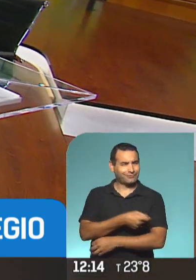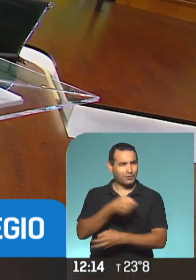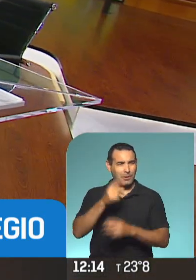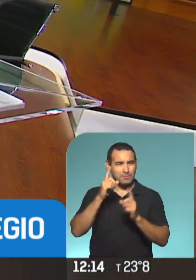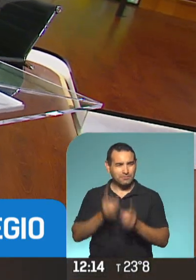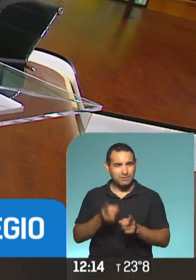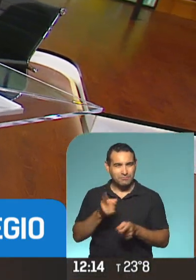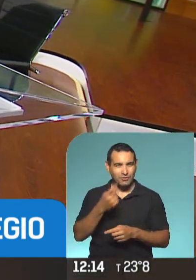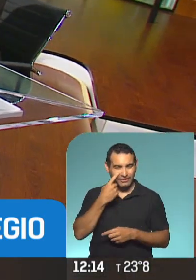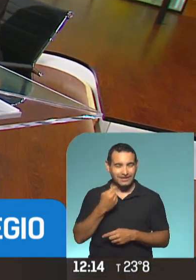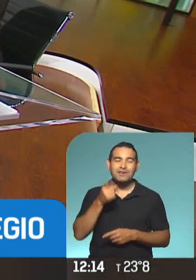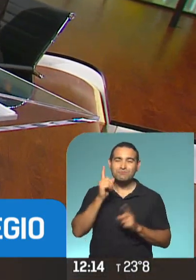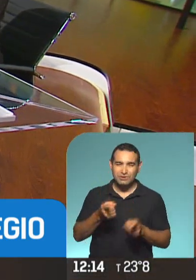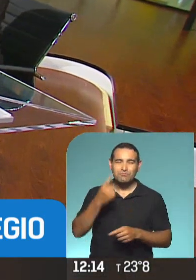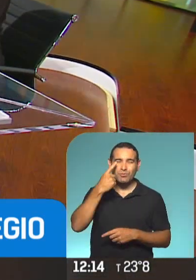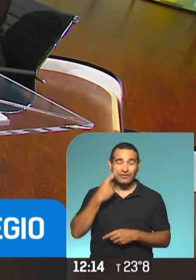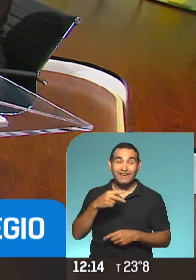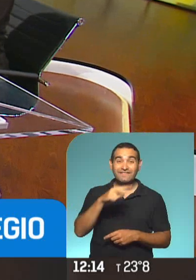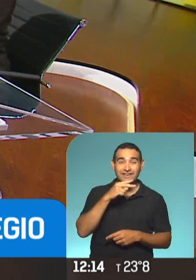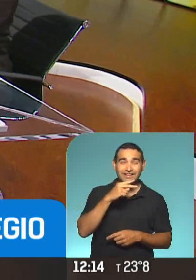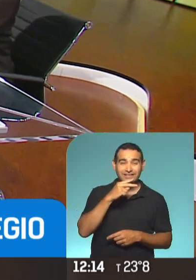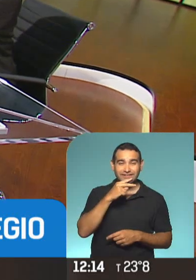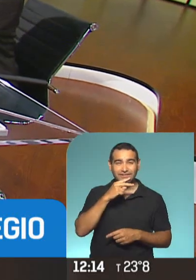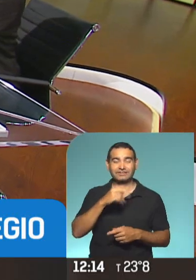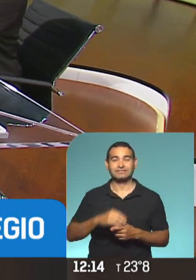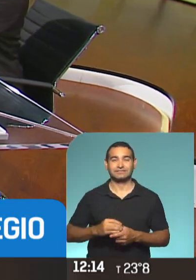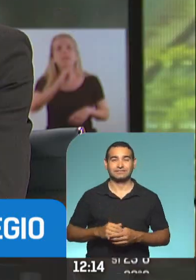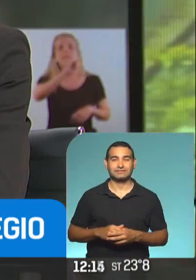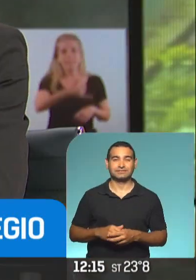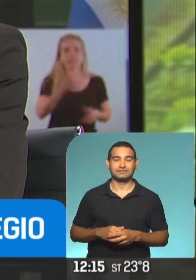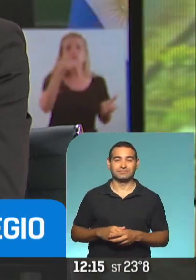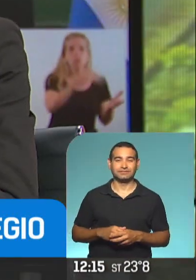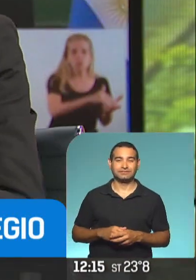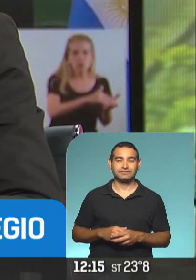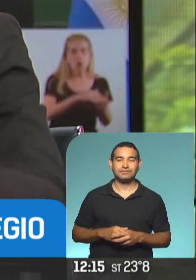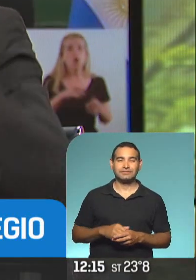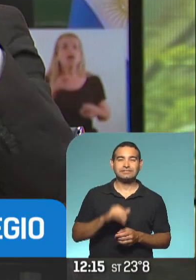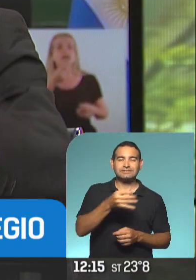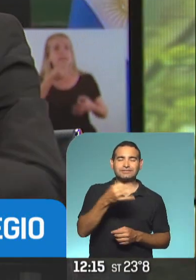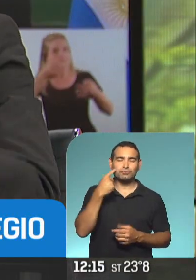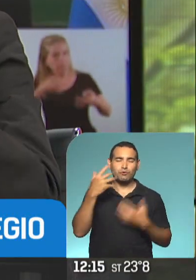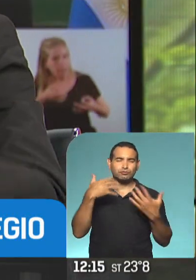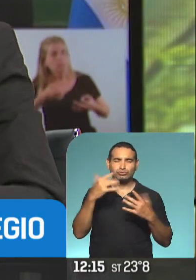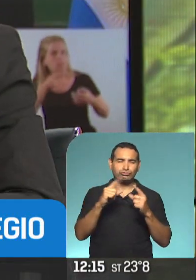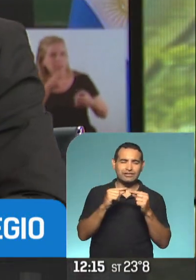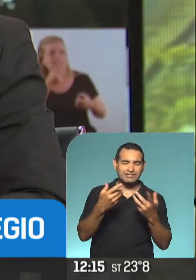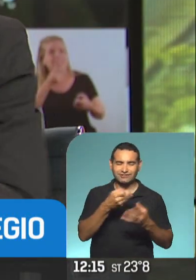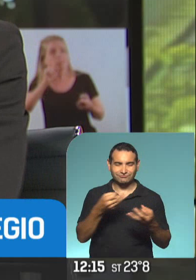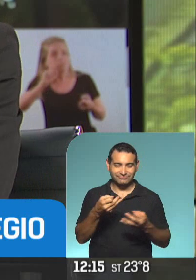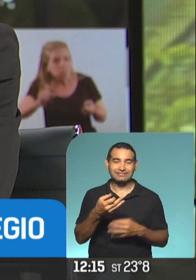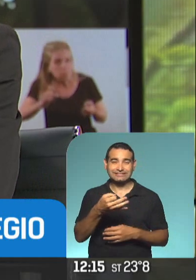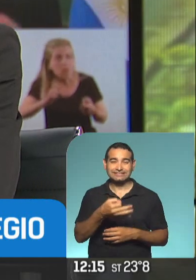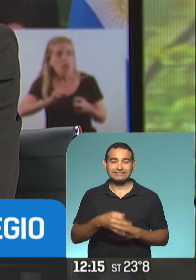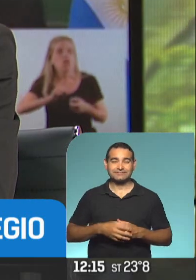oportunidad. día. El mismo día, fue el viernes. Sí. Pasa que en la Argentina pasan tantas cosas. Sí, perdón. que Uno se confunde. Además tenés que estar actualizándote cada